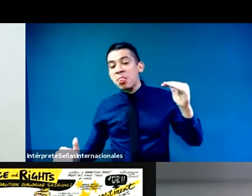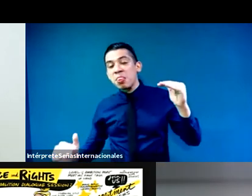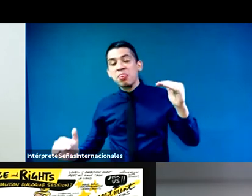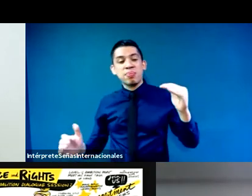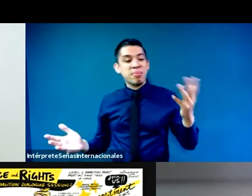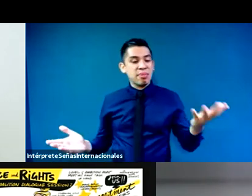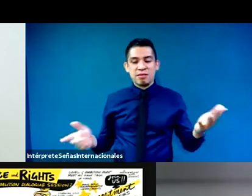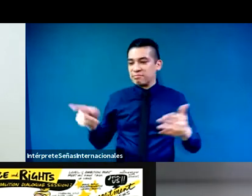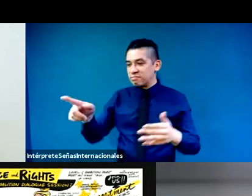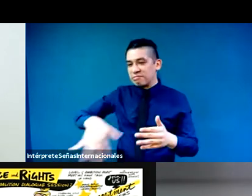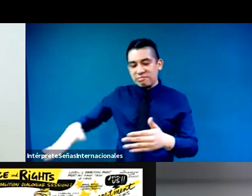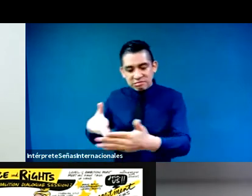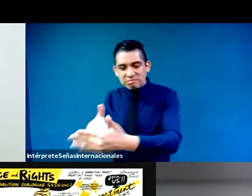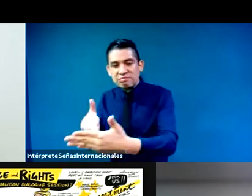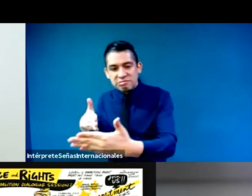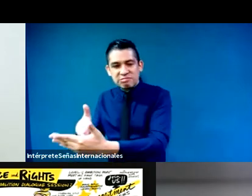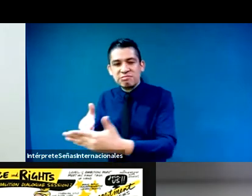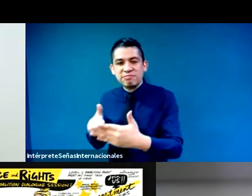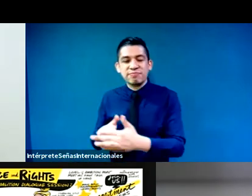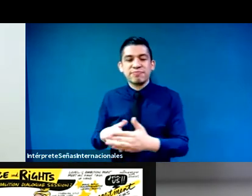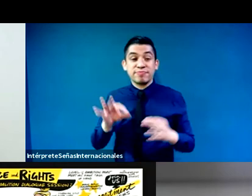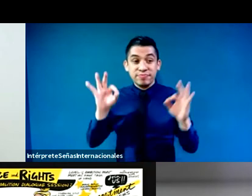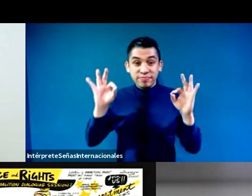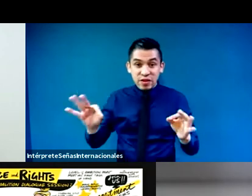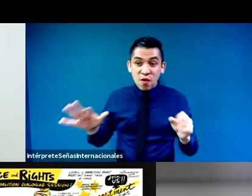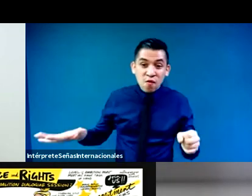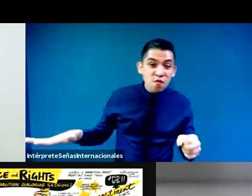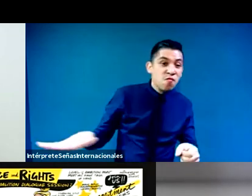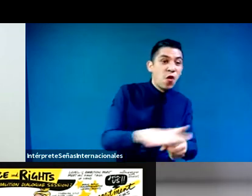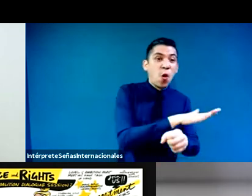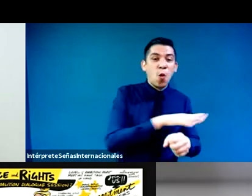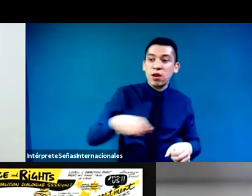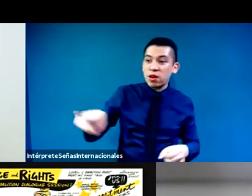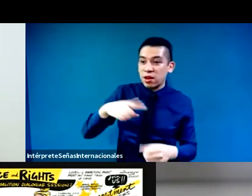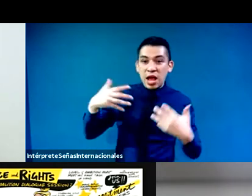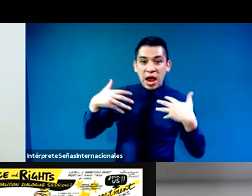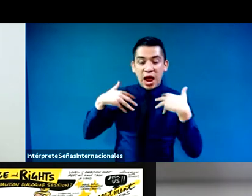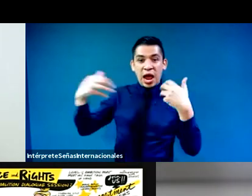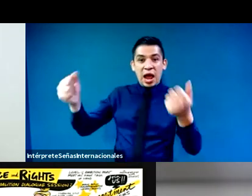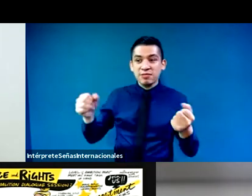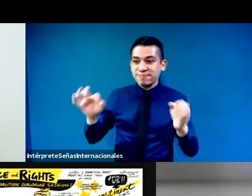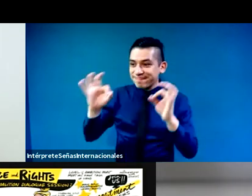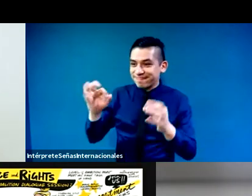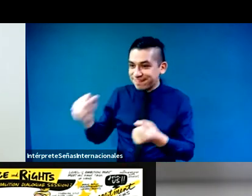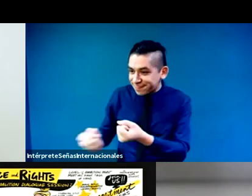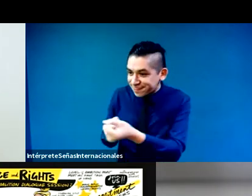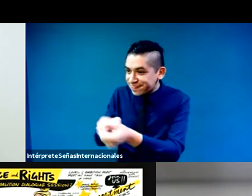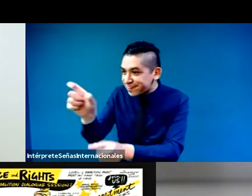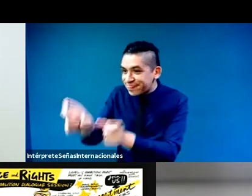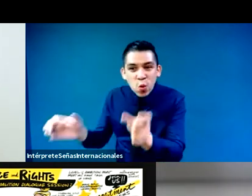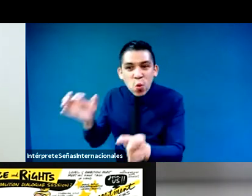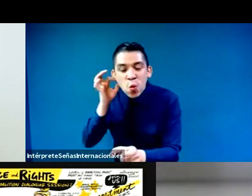la protección social, las mujeres nos encontramos especialmente desfavorecidas en el sistema de protección